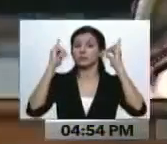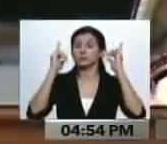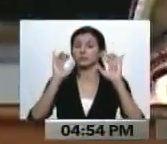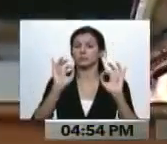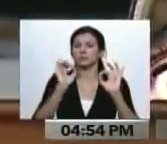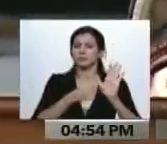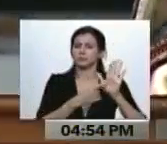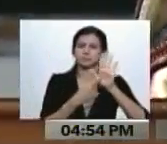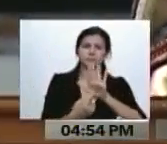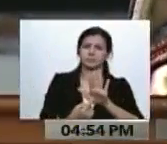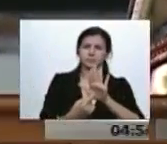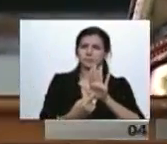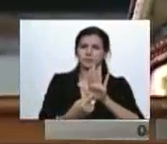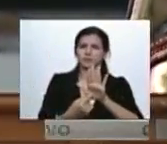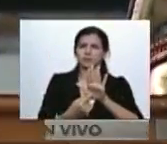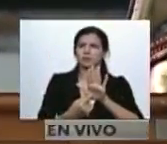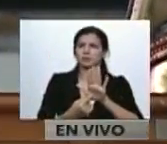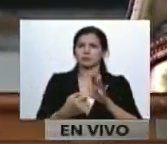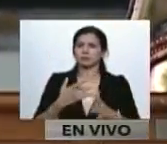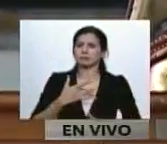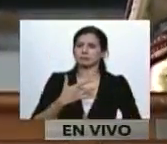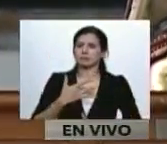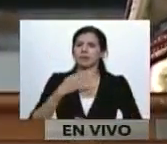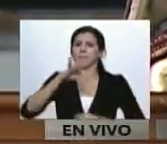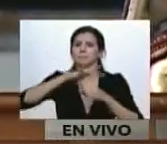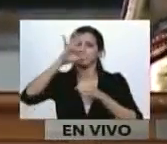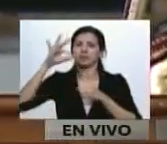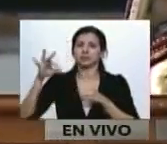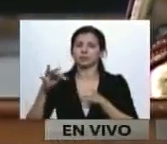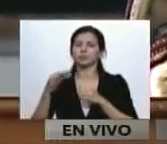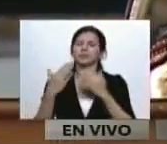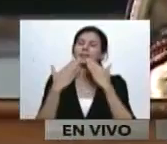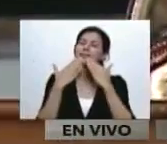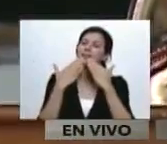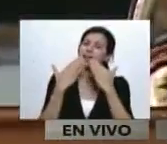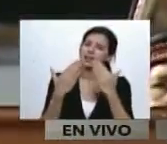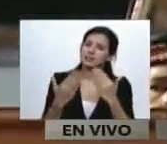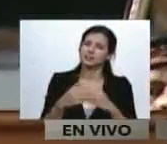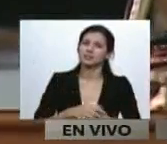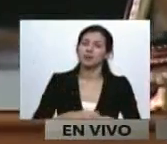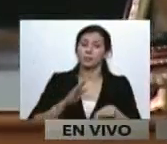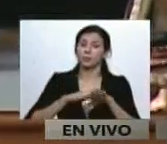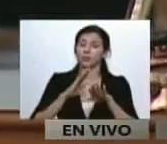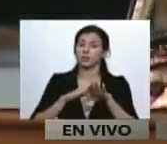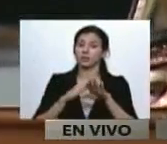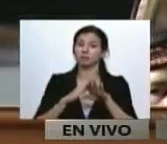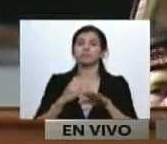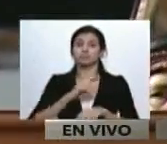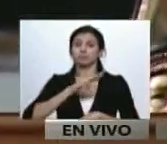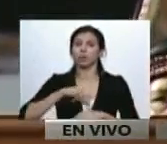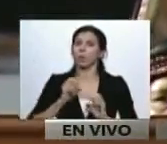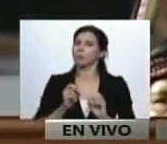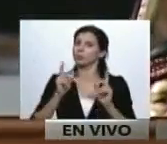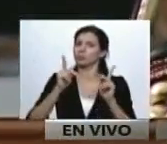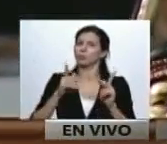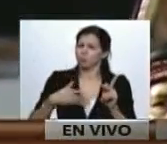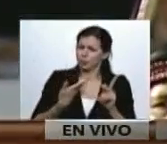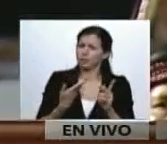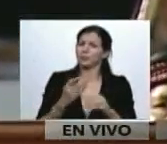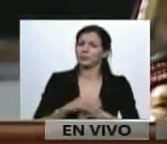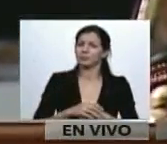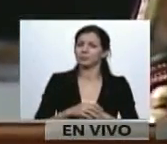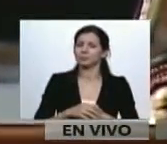expresiones o fuentes del espíritu que fluyen para dar gracias, porque tuvimos la oportunidad